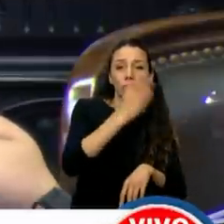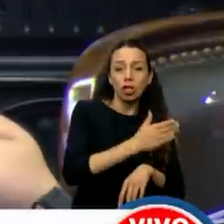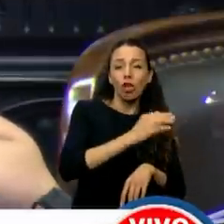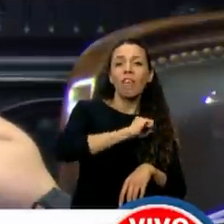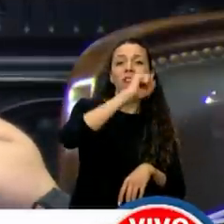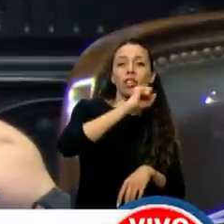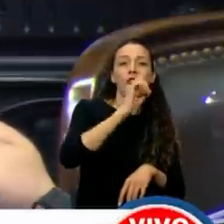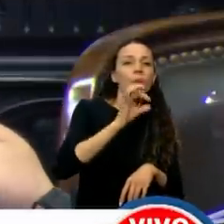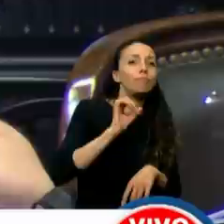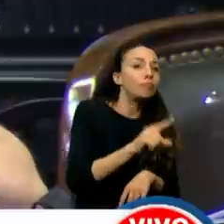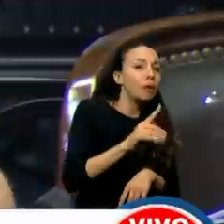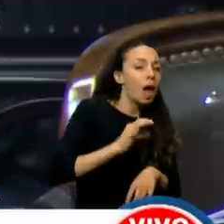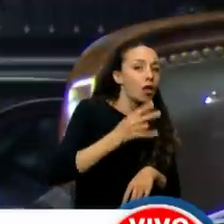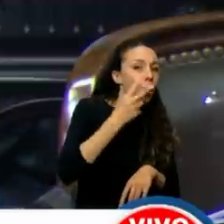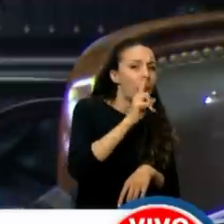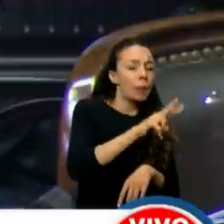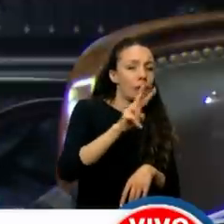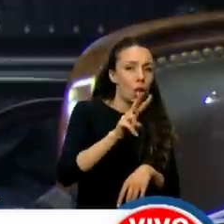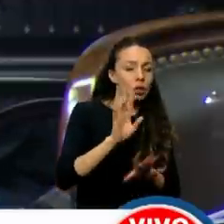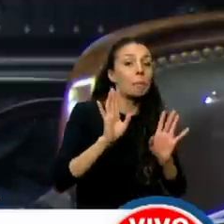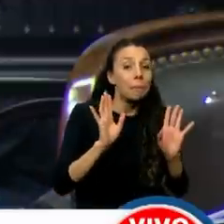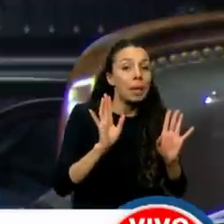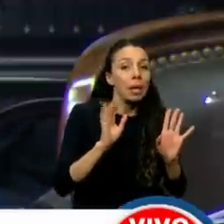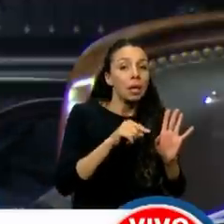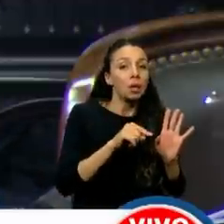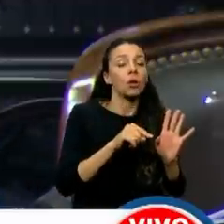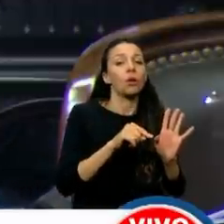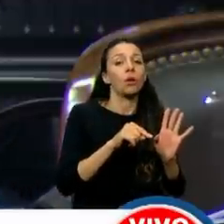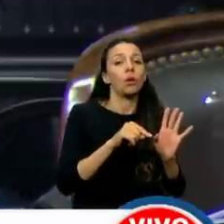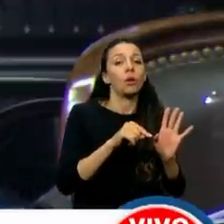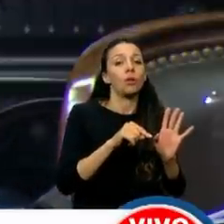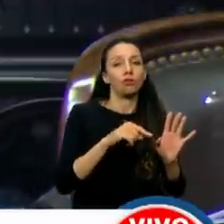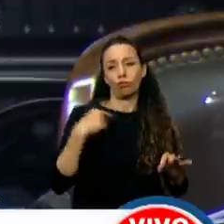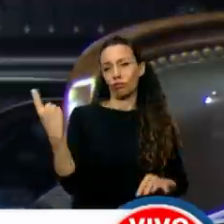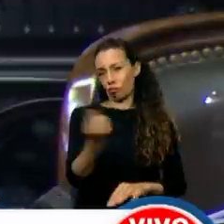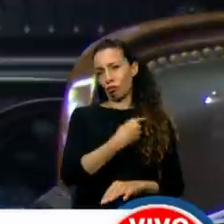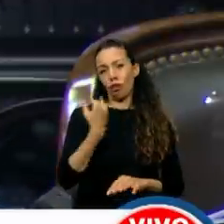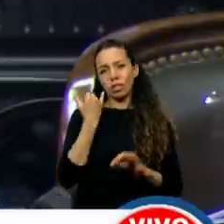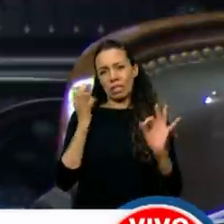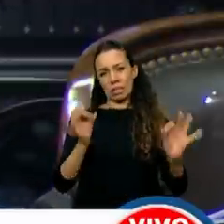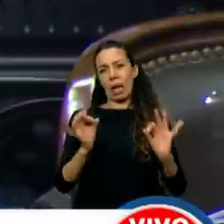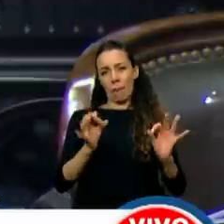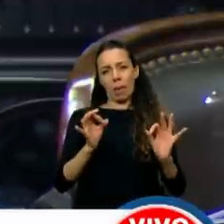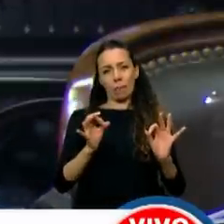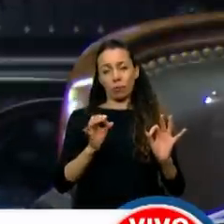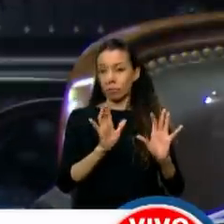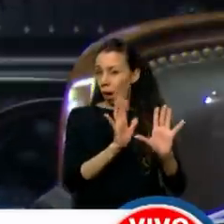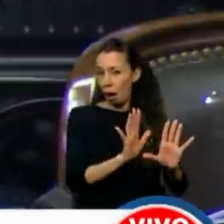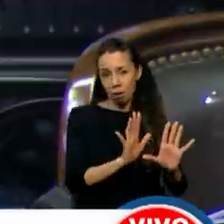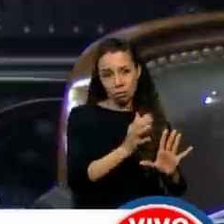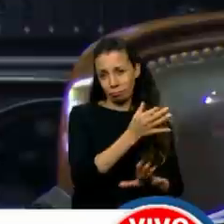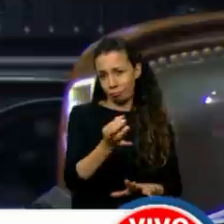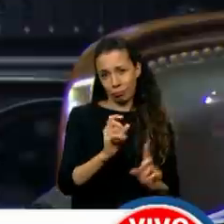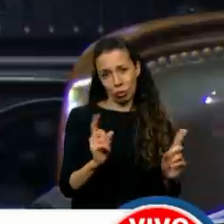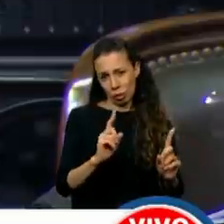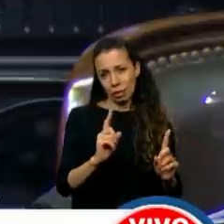pero resulta que vamos a todos sabemos que no es cierto que